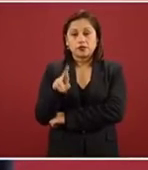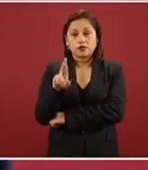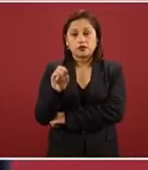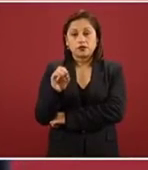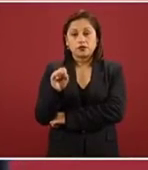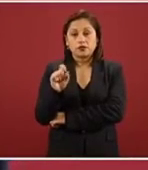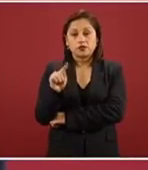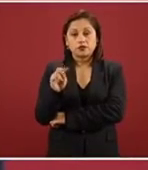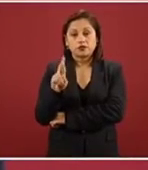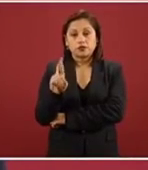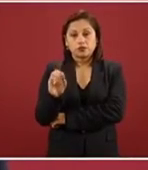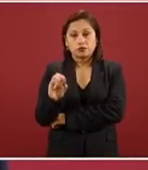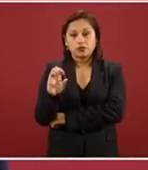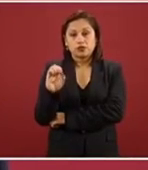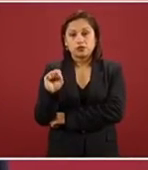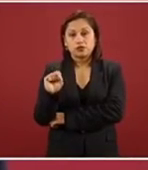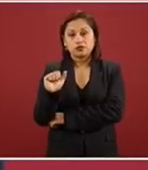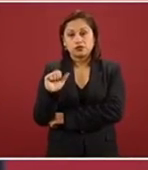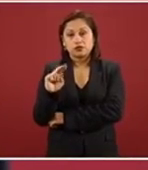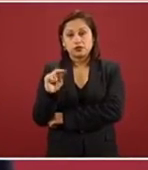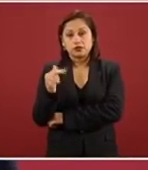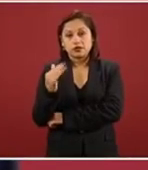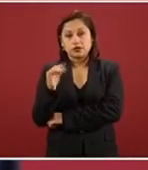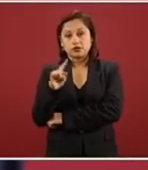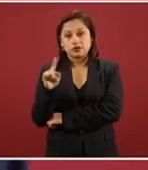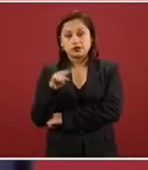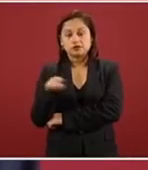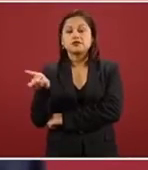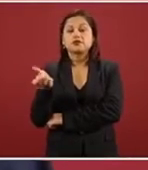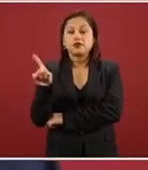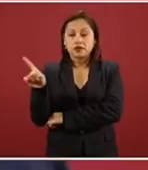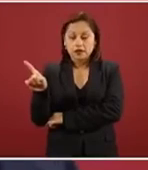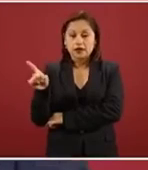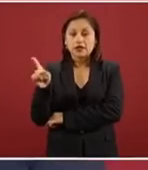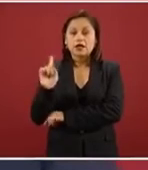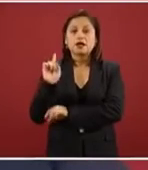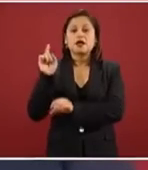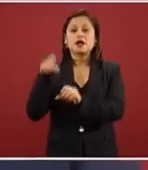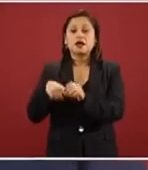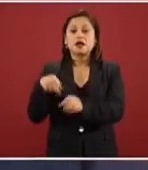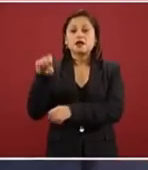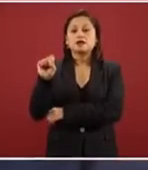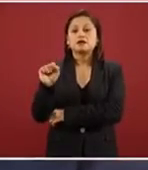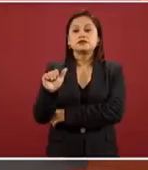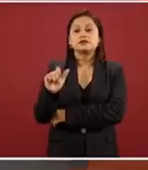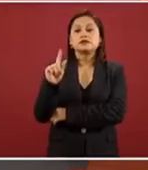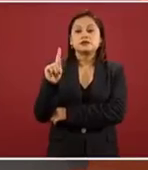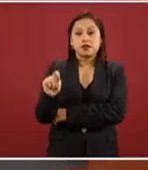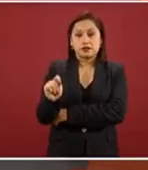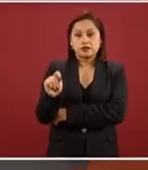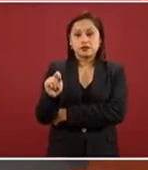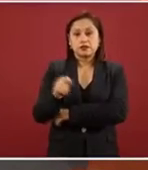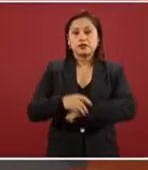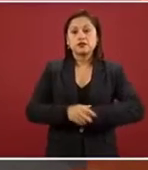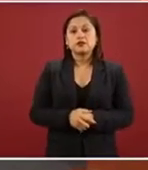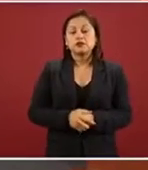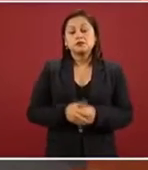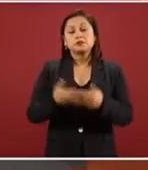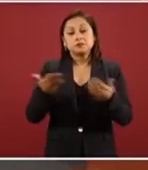para el SAT, el Servicio de Administración Tributaria. Ella va a